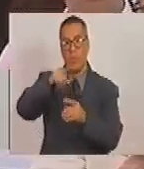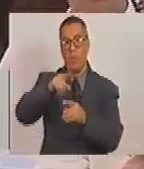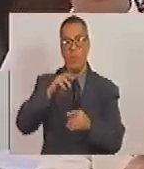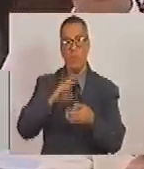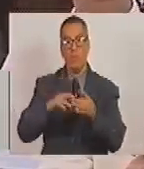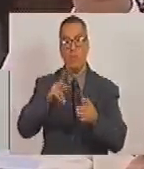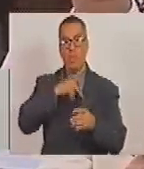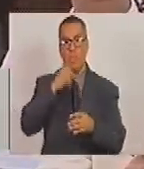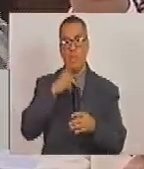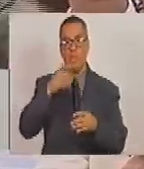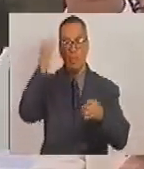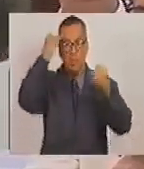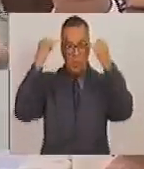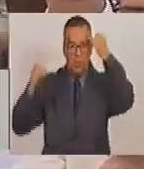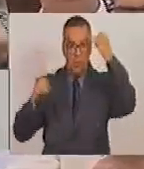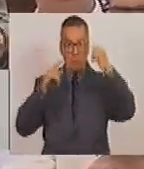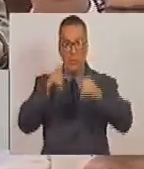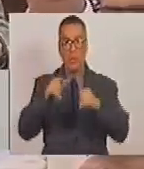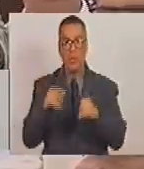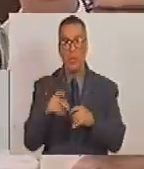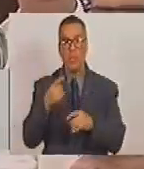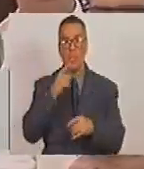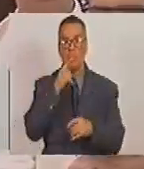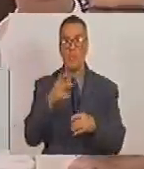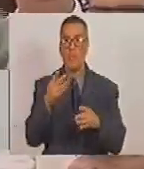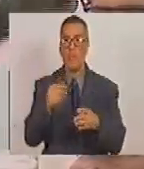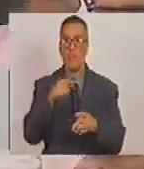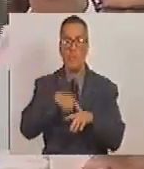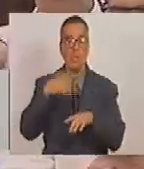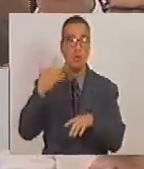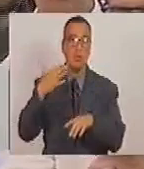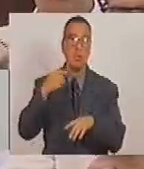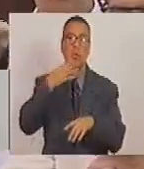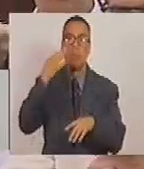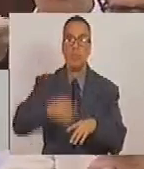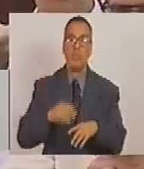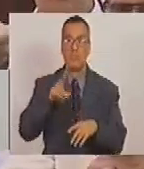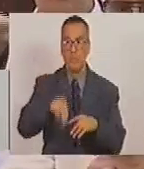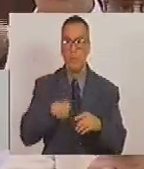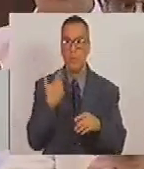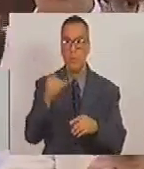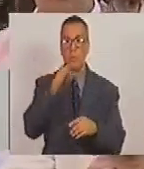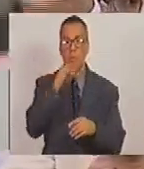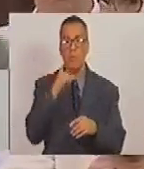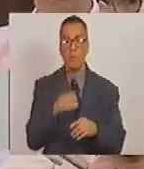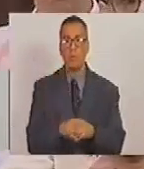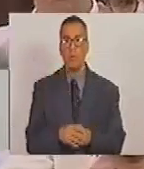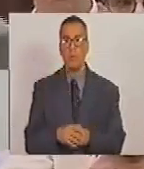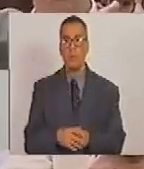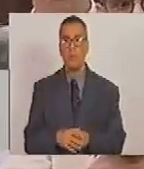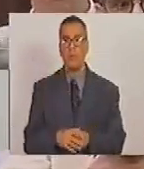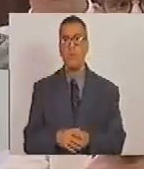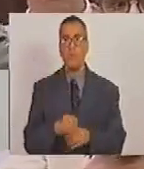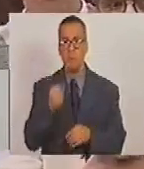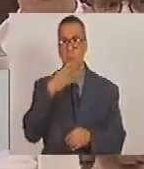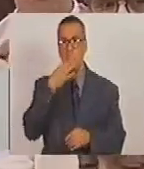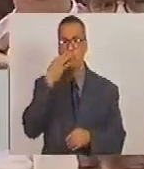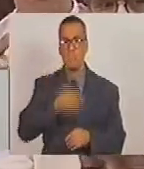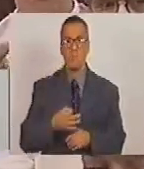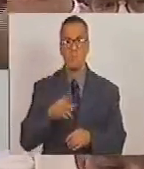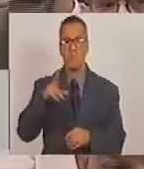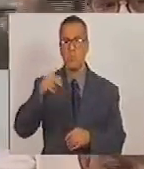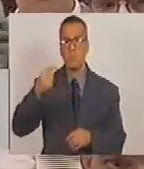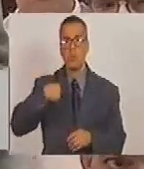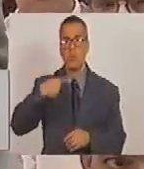razones político-ideológicas, que nos salieron muy costosas. Pero sí puedo anunciar con satisfacción, no tengo